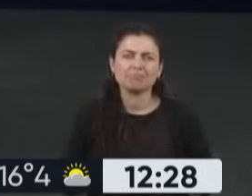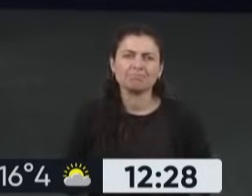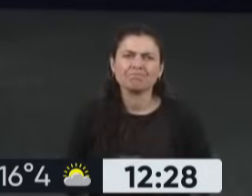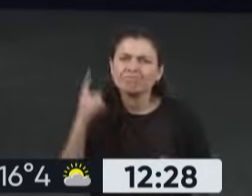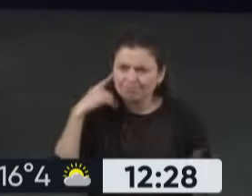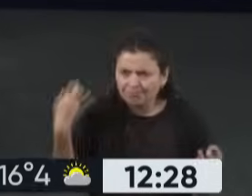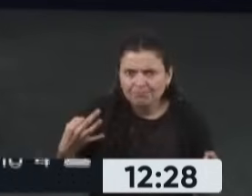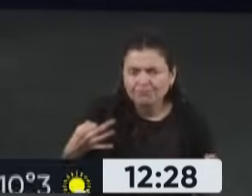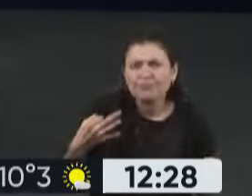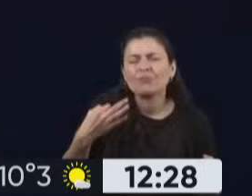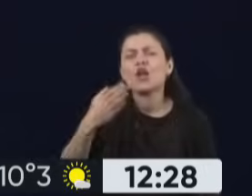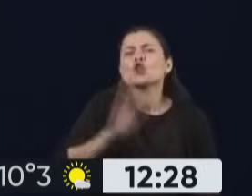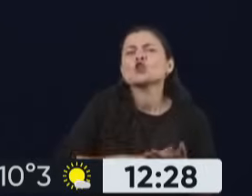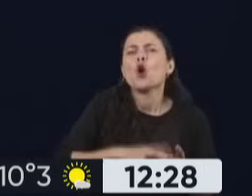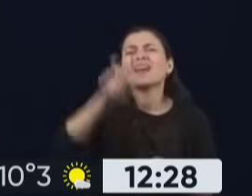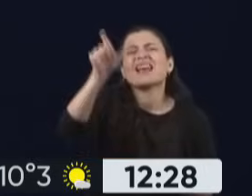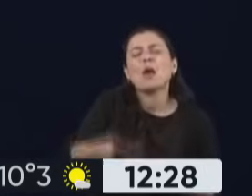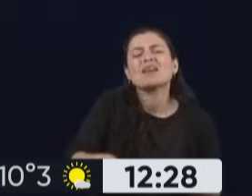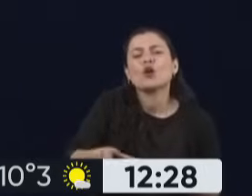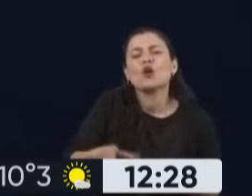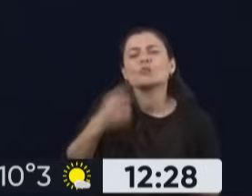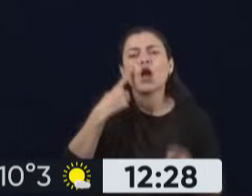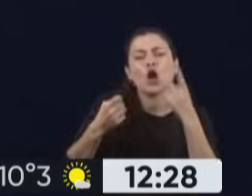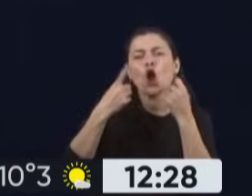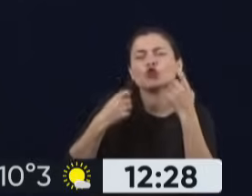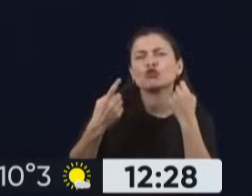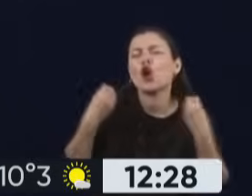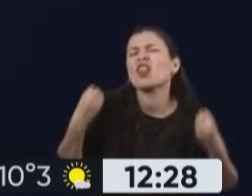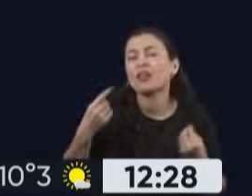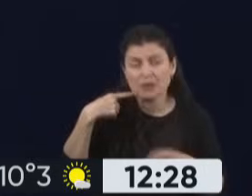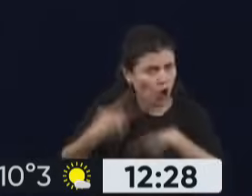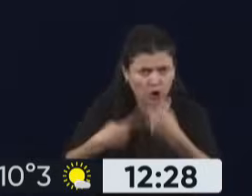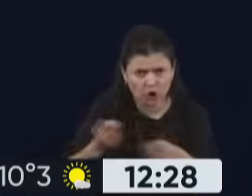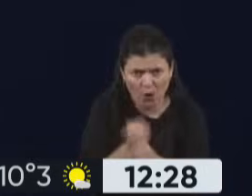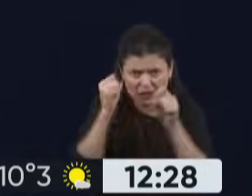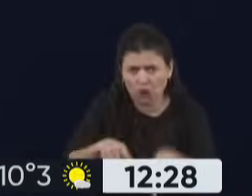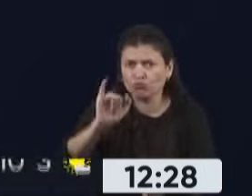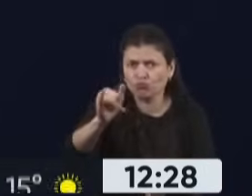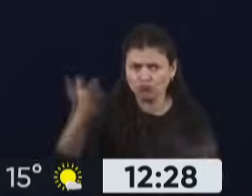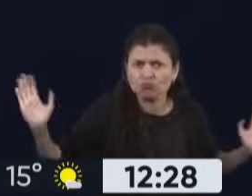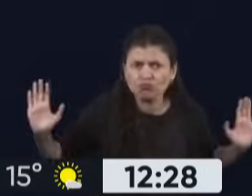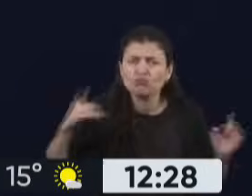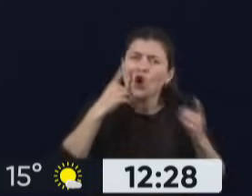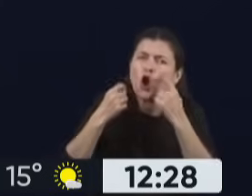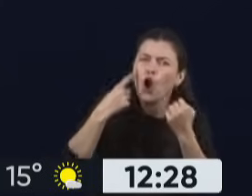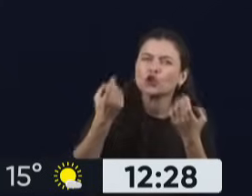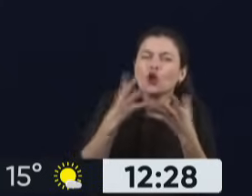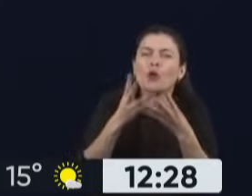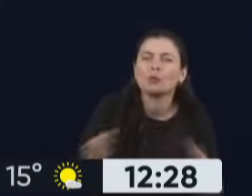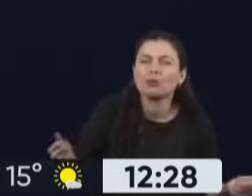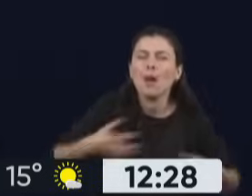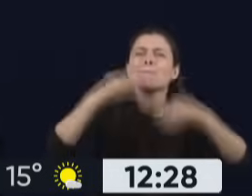Respecto a la pregunta de los ROS, eso tiene que ver con el control. Los controles se van a mantener, pero los controles se van a realizar de una manera